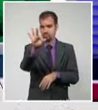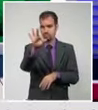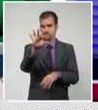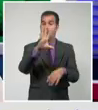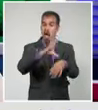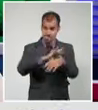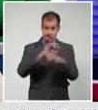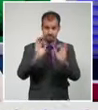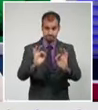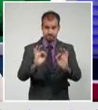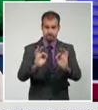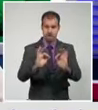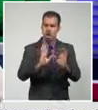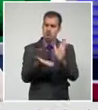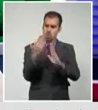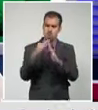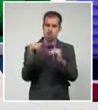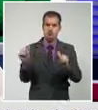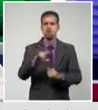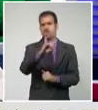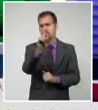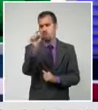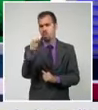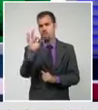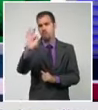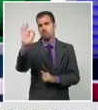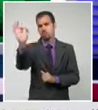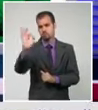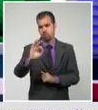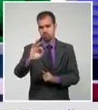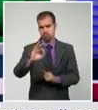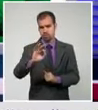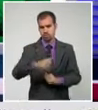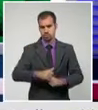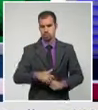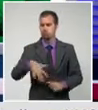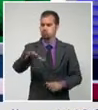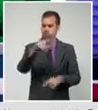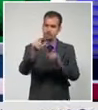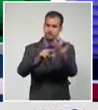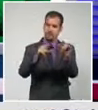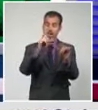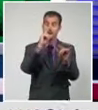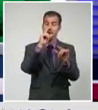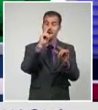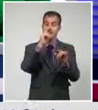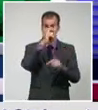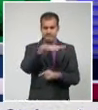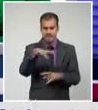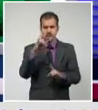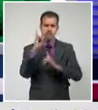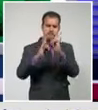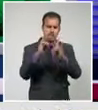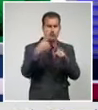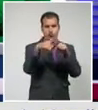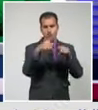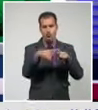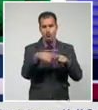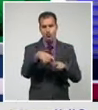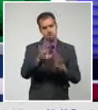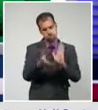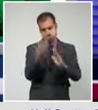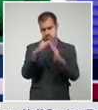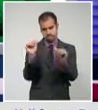91,8% de todos los pacientes en edades pediátricas que han sido confirmados en Cuba.